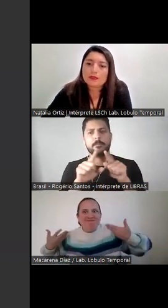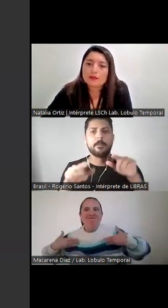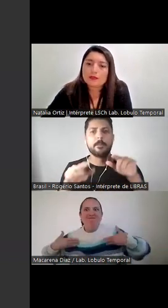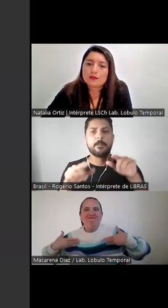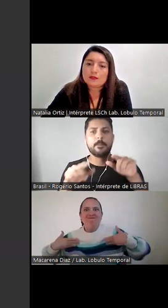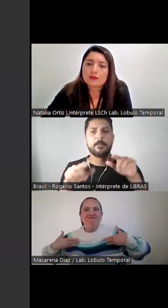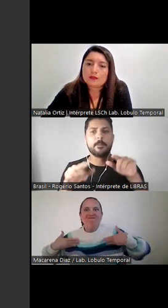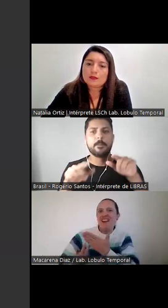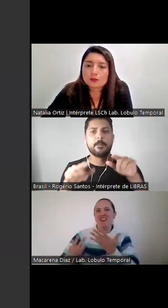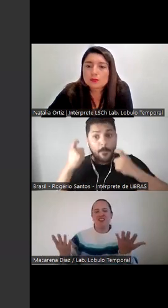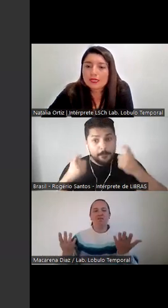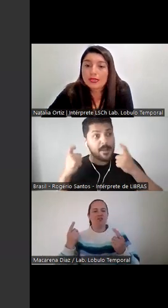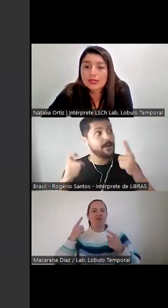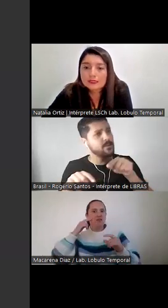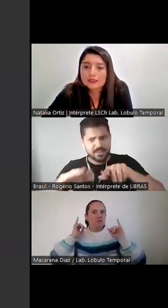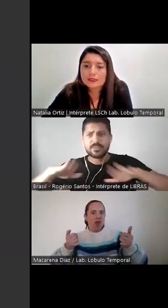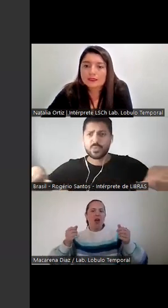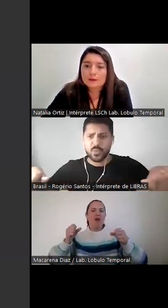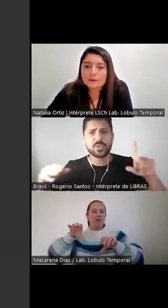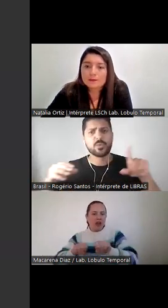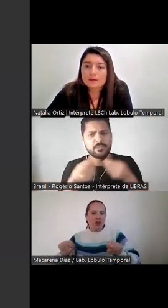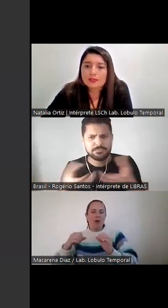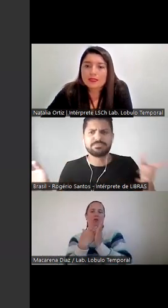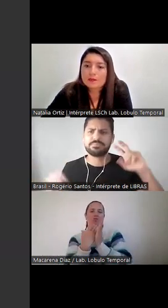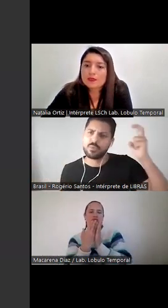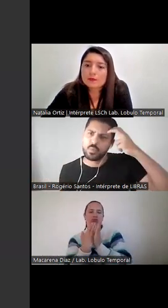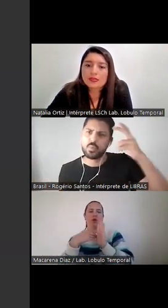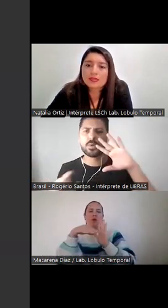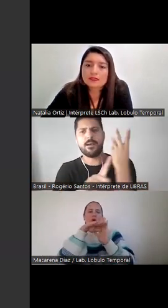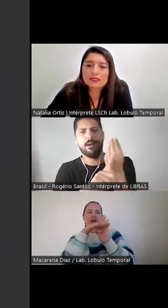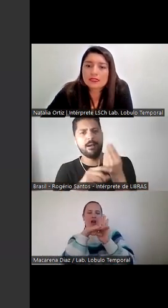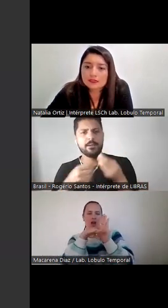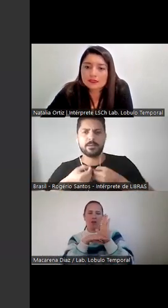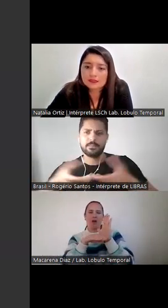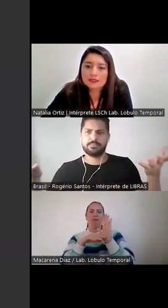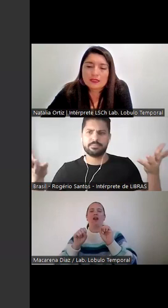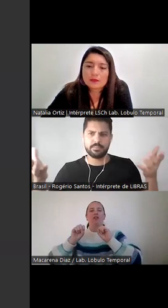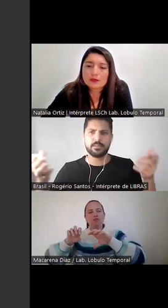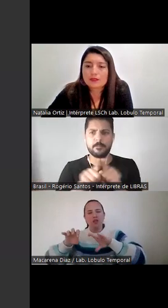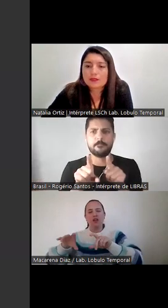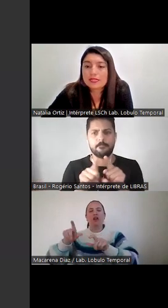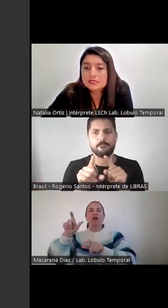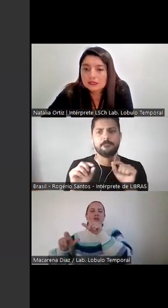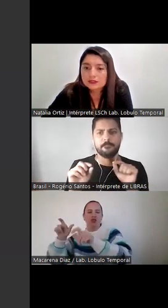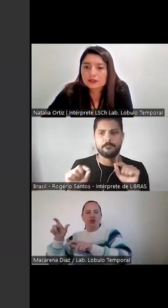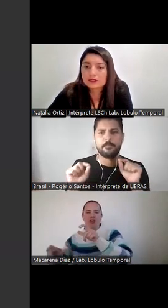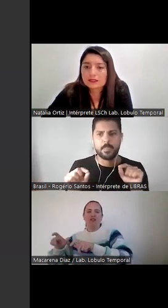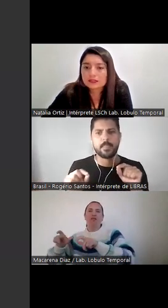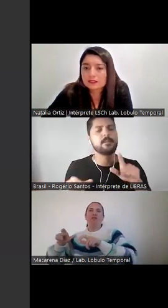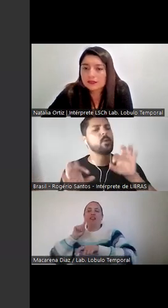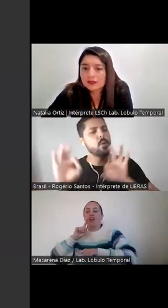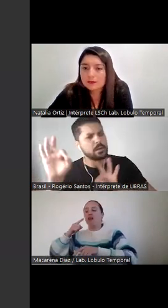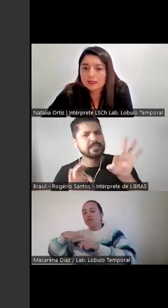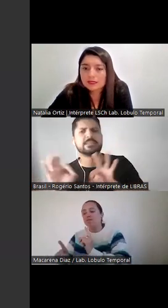por el desarrollo de la cultura y las artes, y además de una manera entretenida en que hemos ido organizando